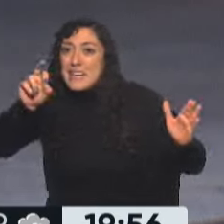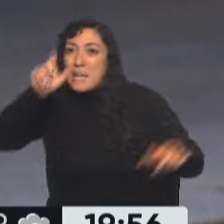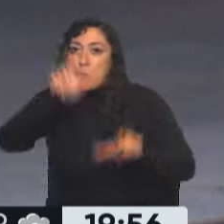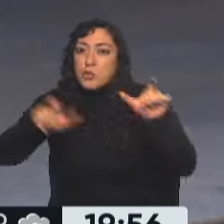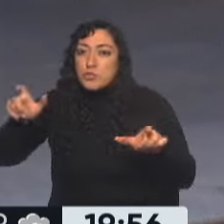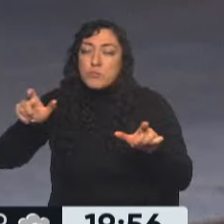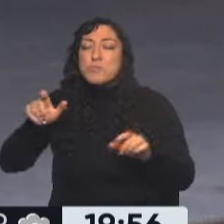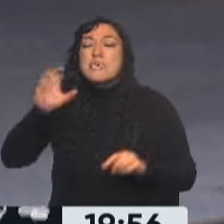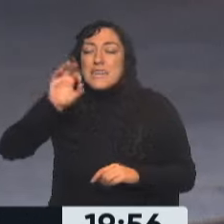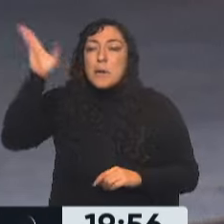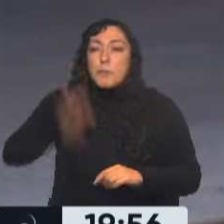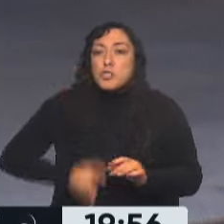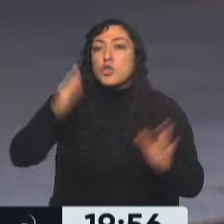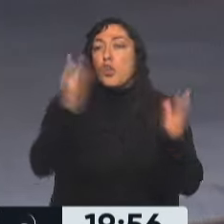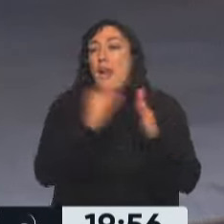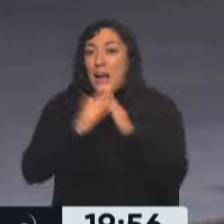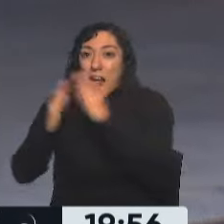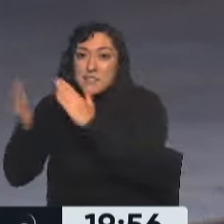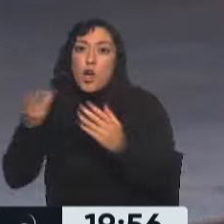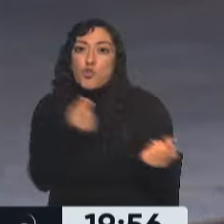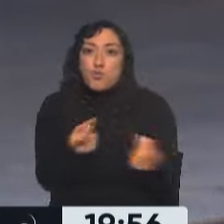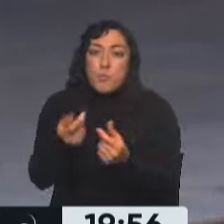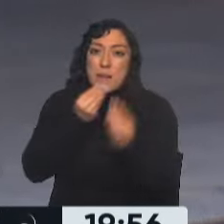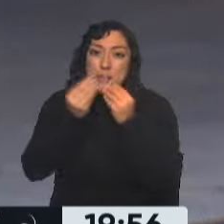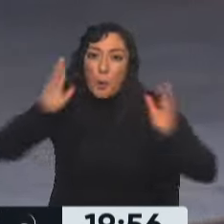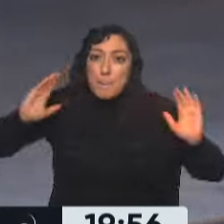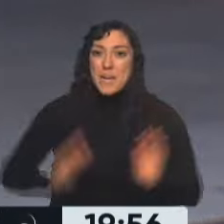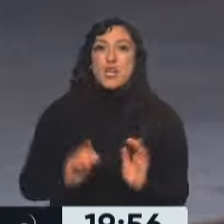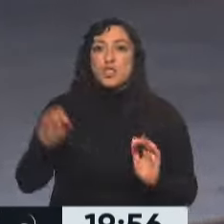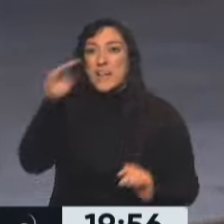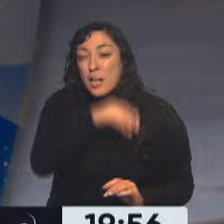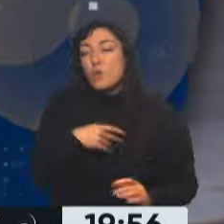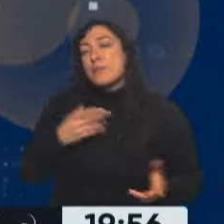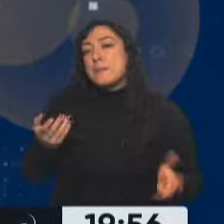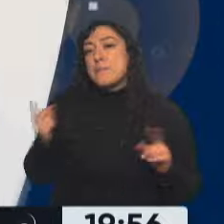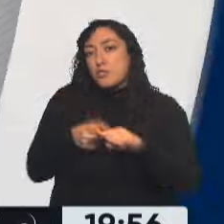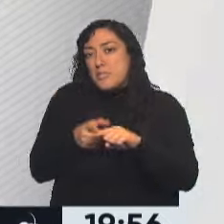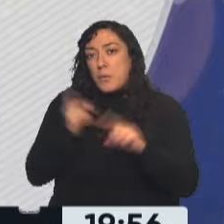hogares que se hayan visto desalentados en el consumo de algunos alimentos, ya es un dato positivo.